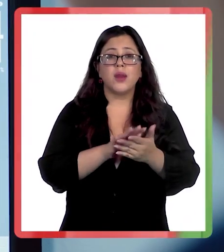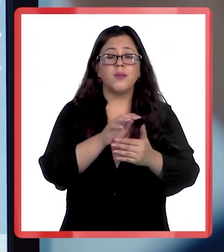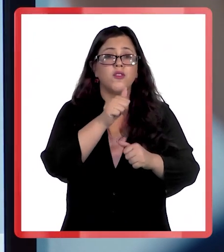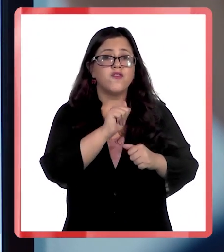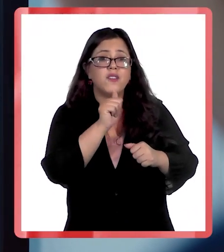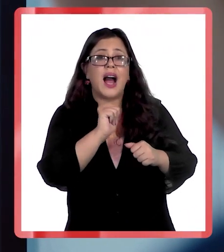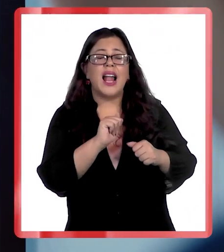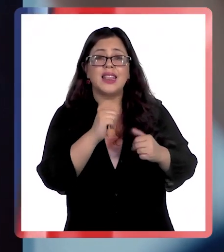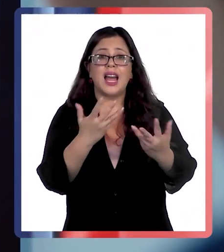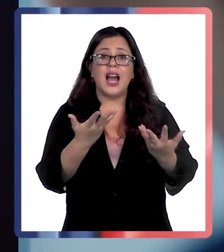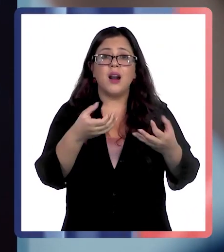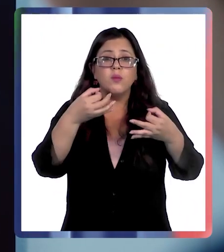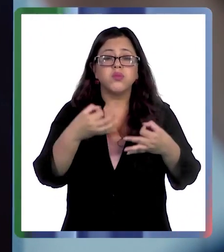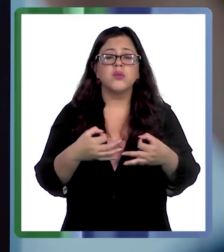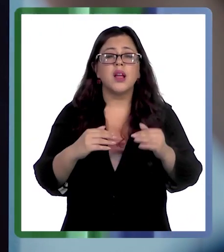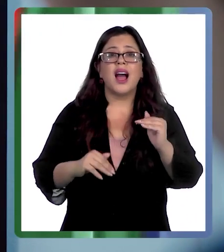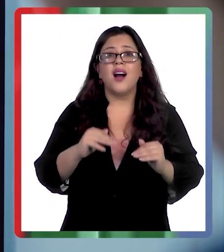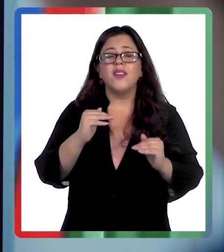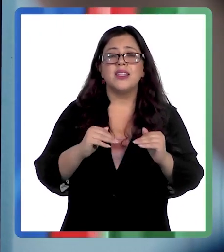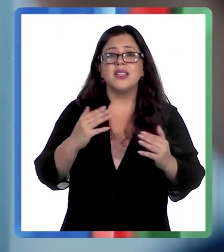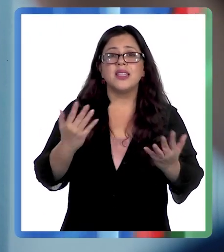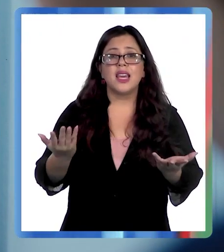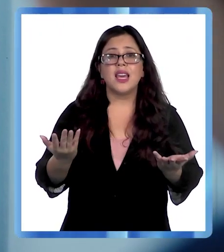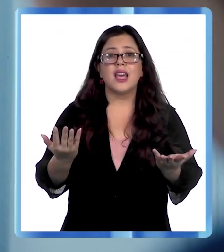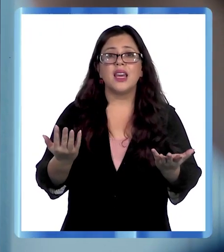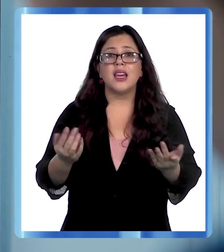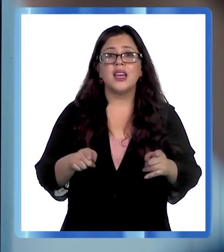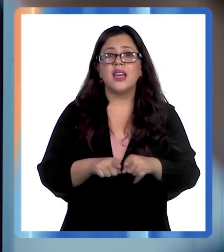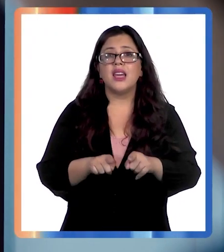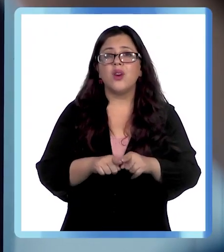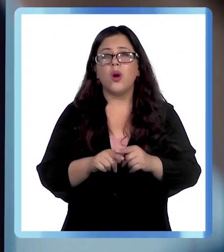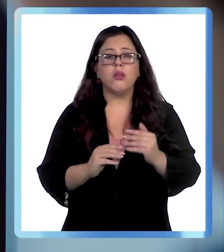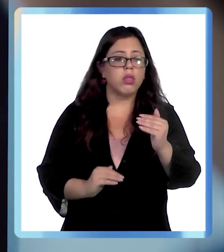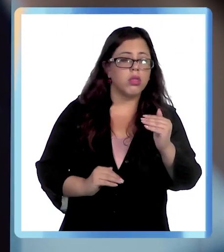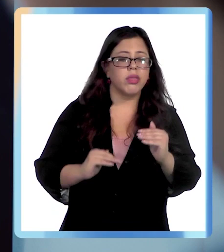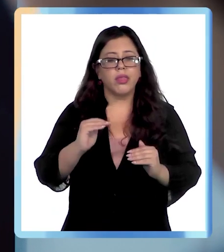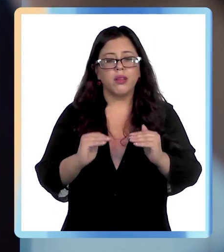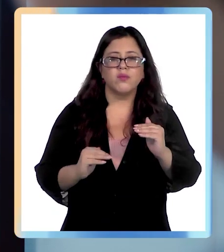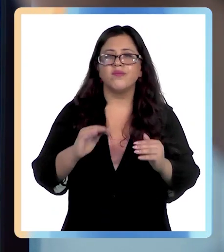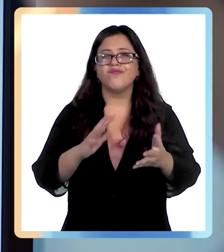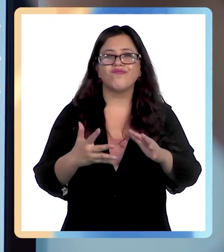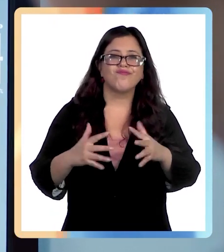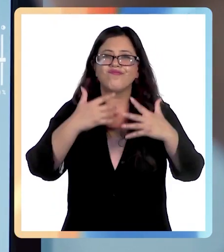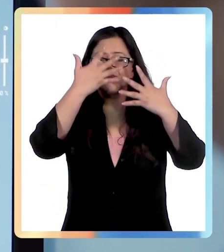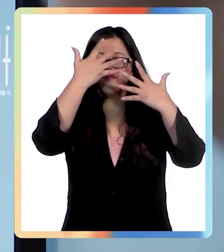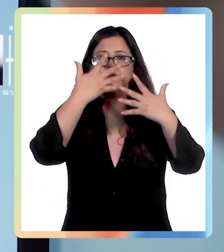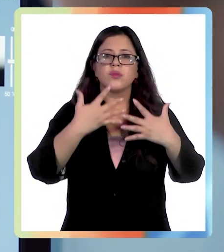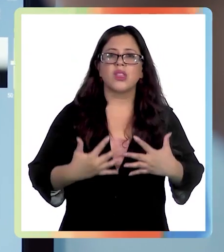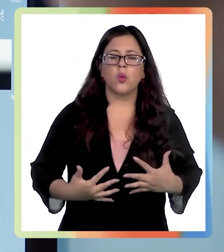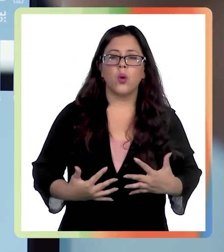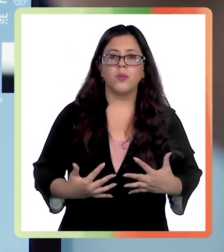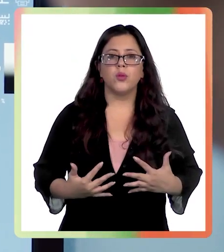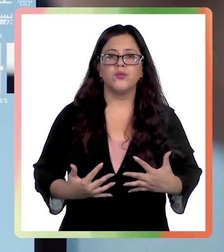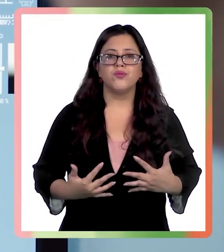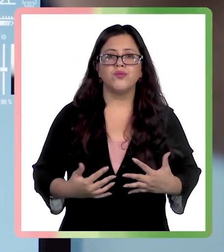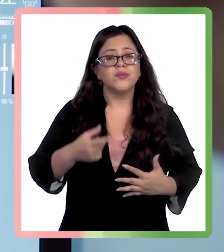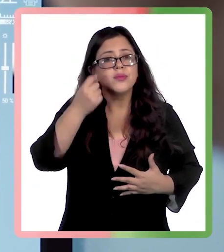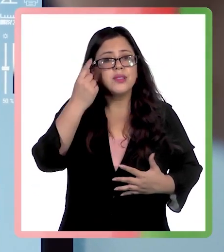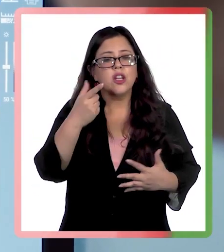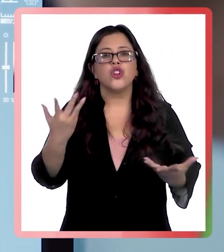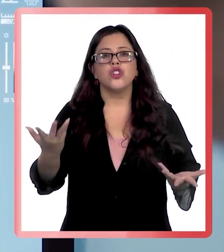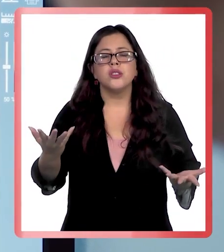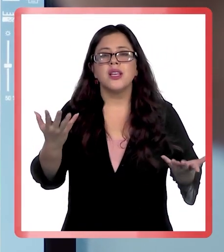nos está alineado funcionamos como como se dice como una mesa con tres patas te fijas está como medio a medio morir